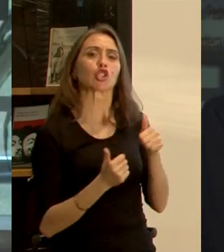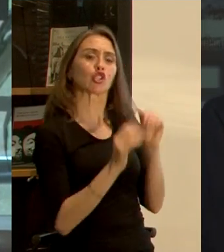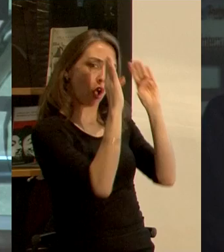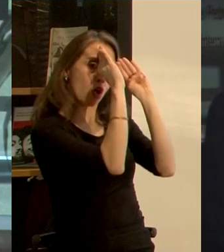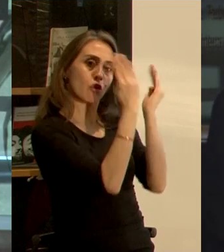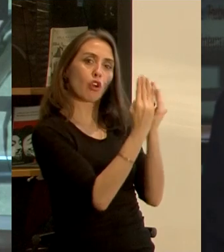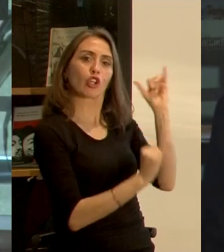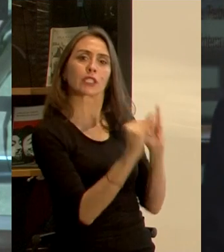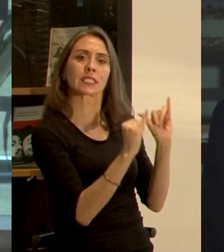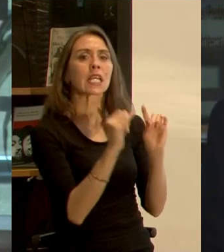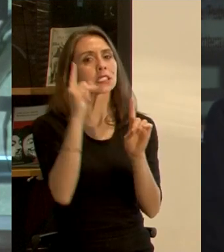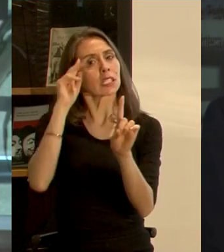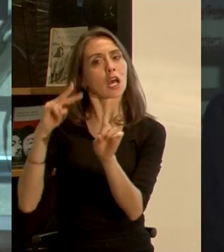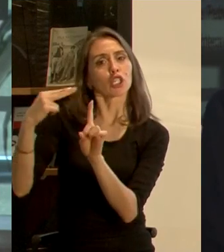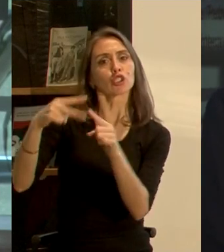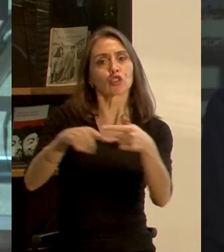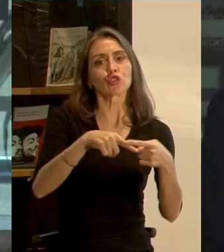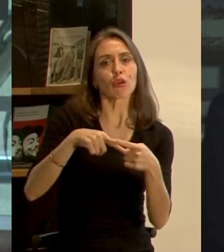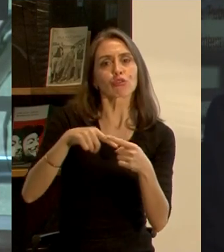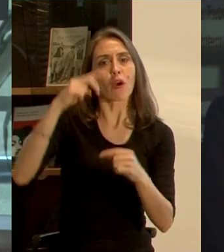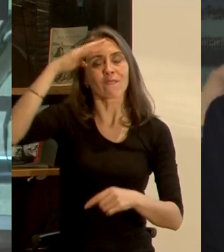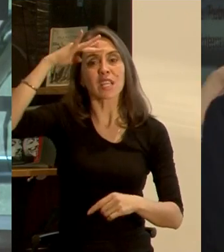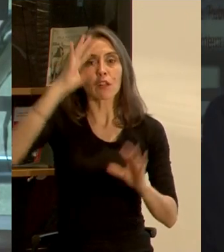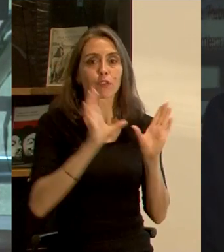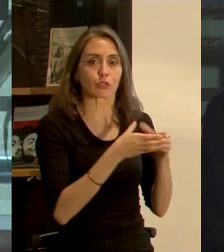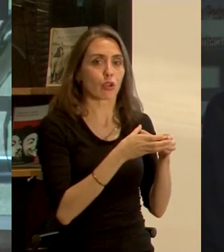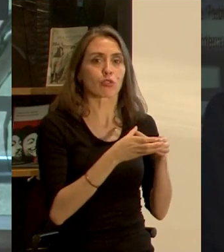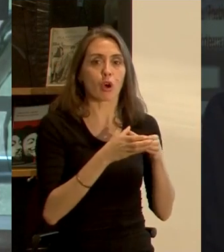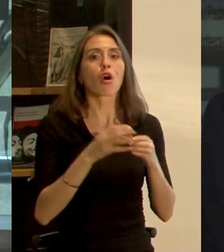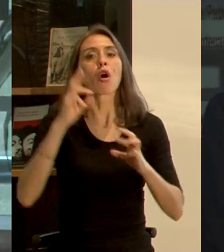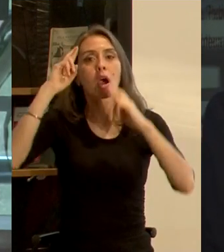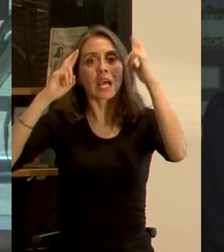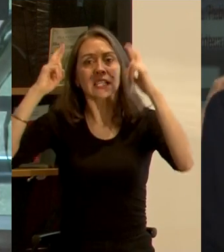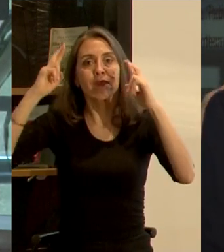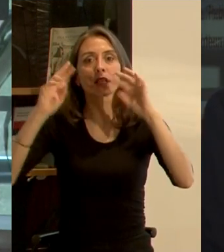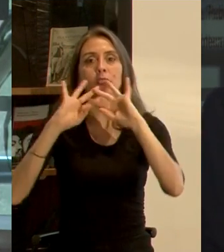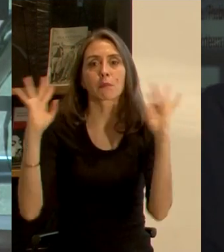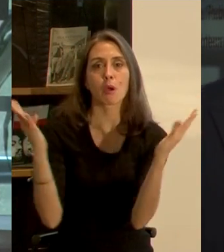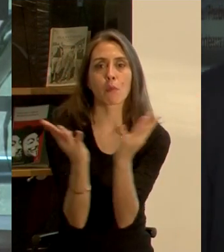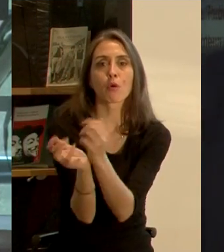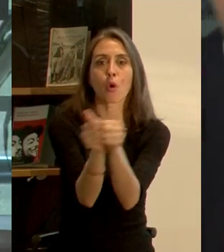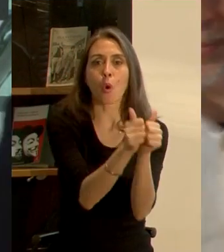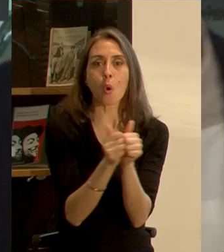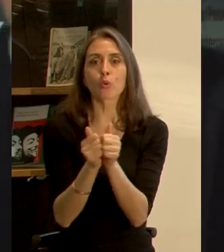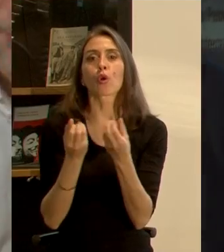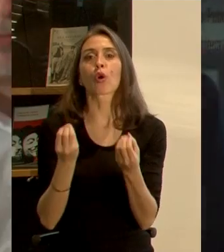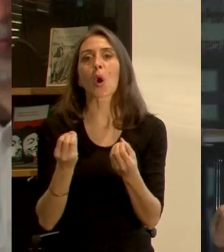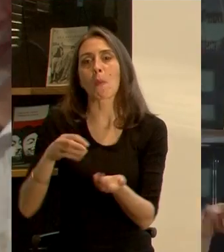académicos y los sociólogos y los filósofos, como es la reflexión sobre la ciudad. Muchas gracias.